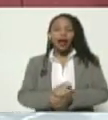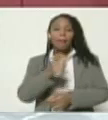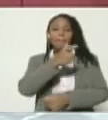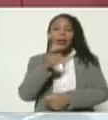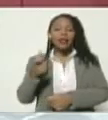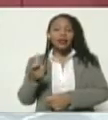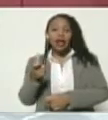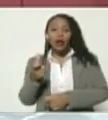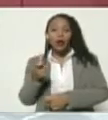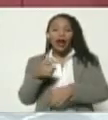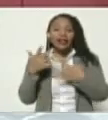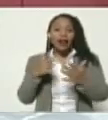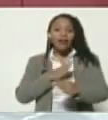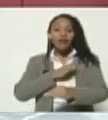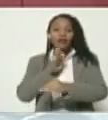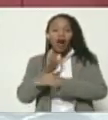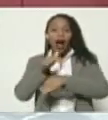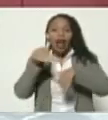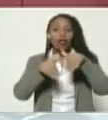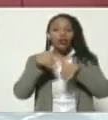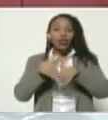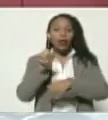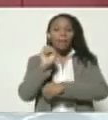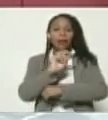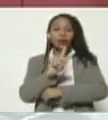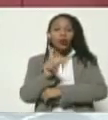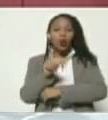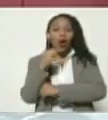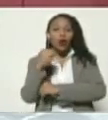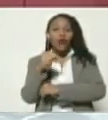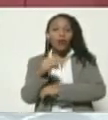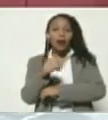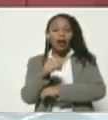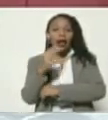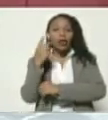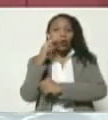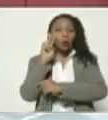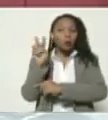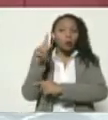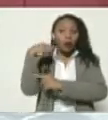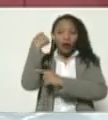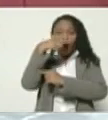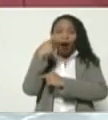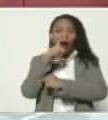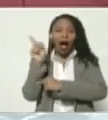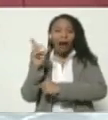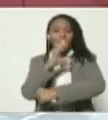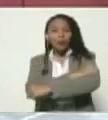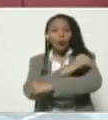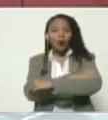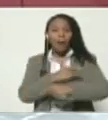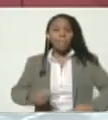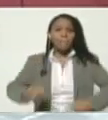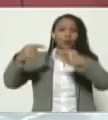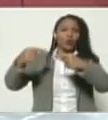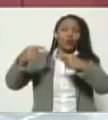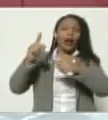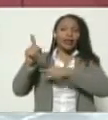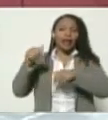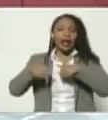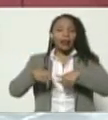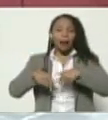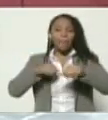y las candidatas que van a ir a las elecciones del 21 de noviembre, y nos veremos las caras ahí en la oposición. Podemos decir que este